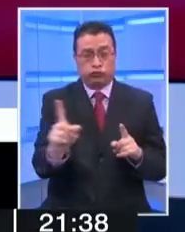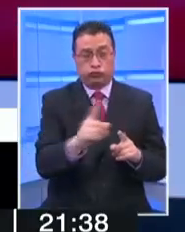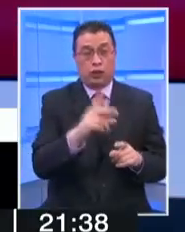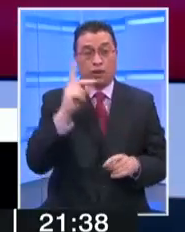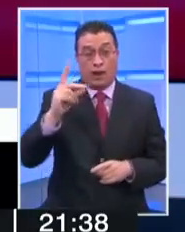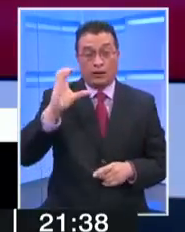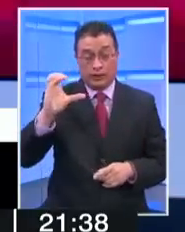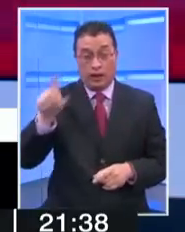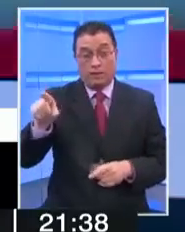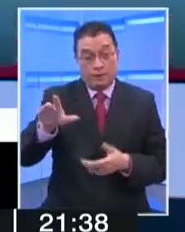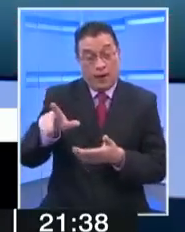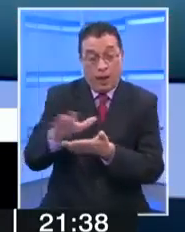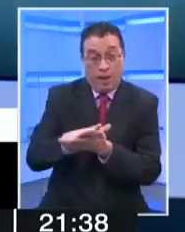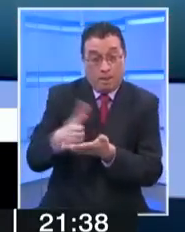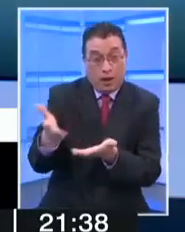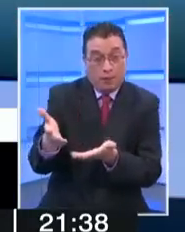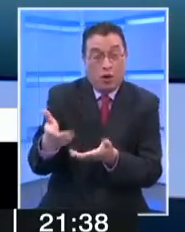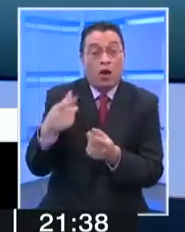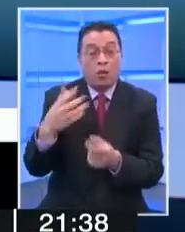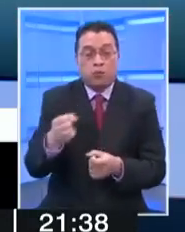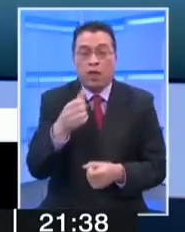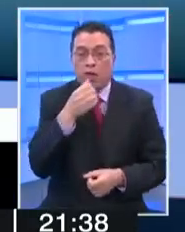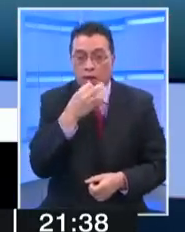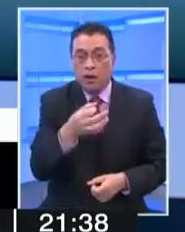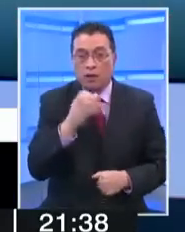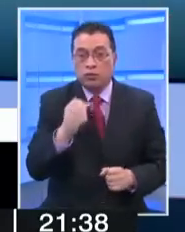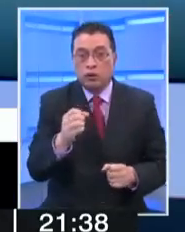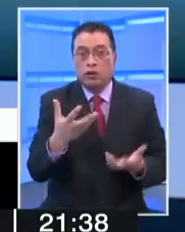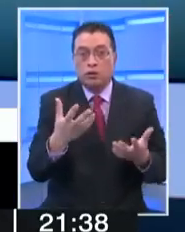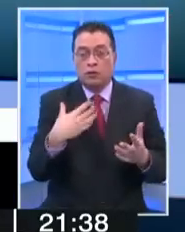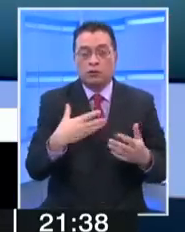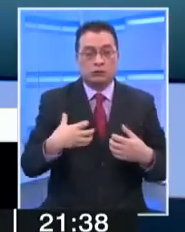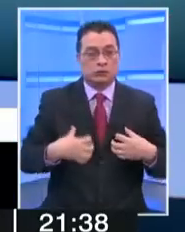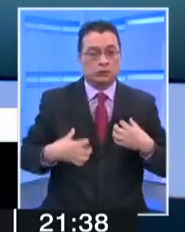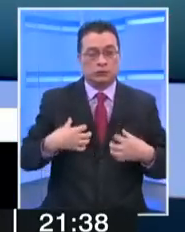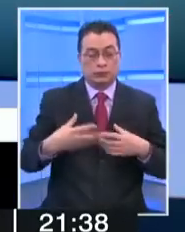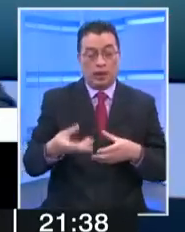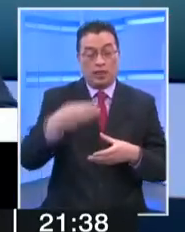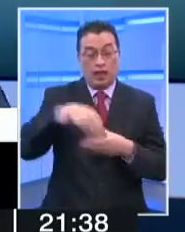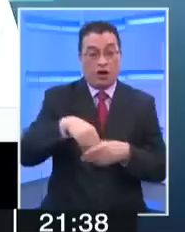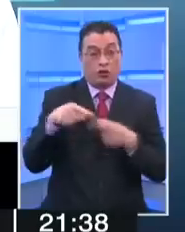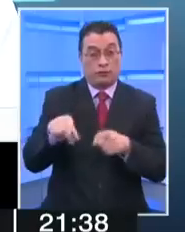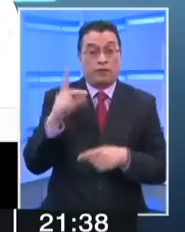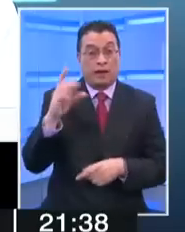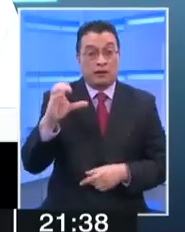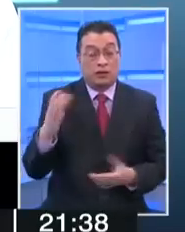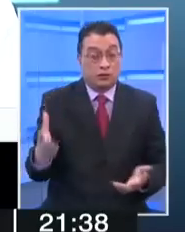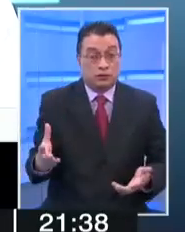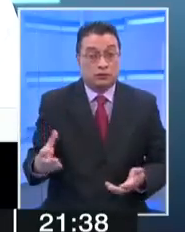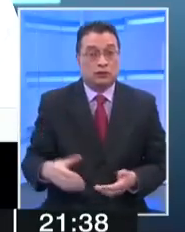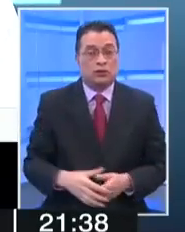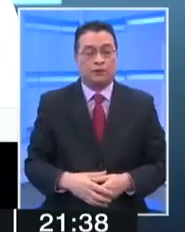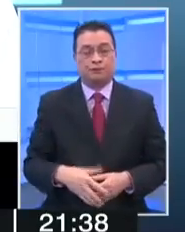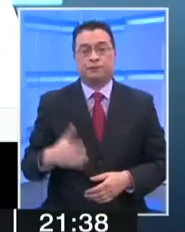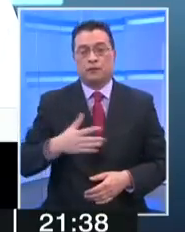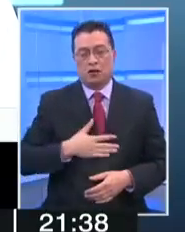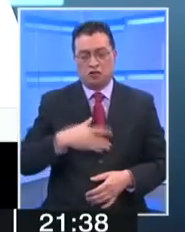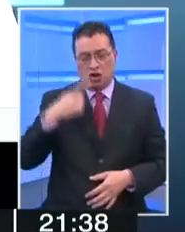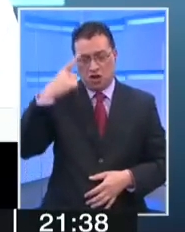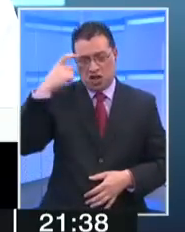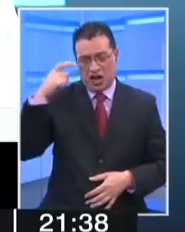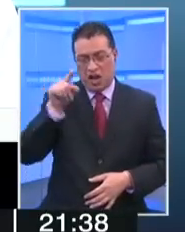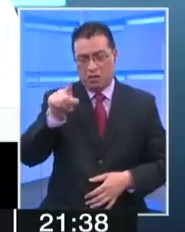en la democracia cristiana específicamente que podría generarle también ciertos resquemores al interior de ese partido Mire yo creo que Alejandro